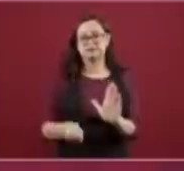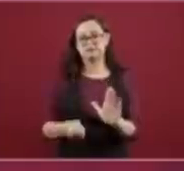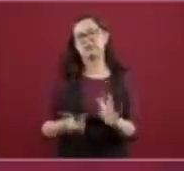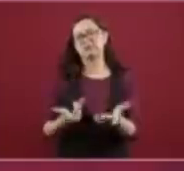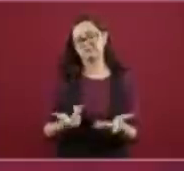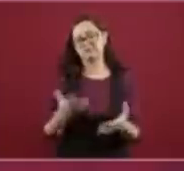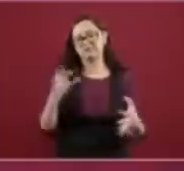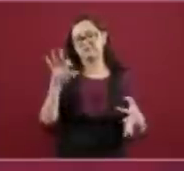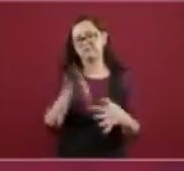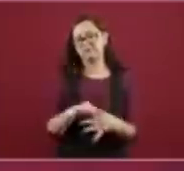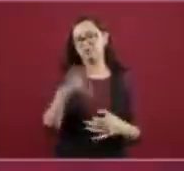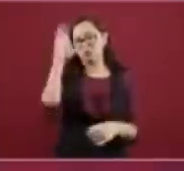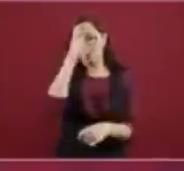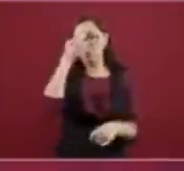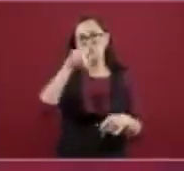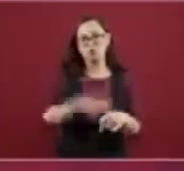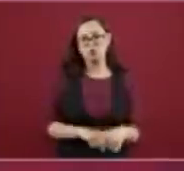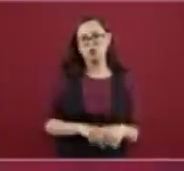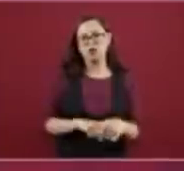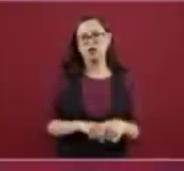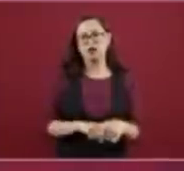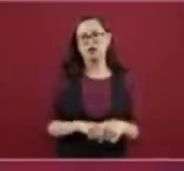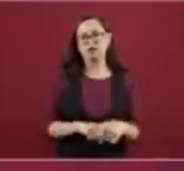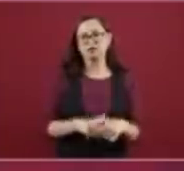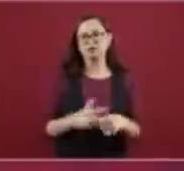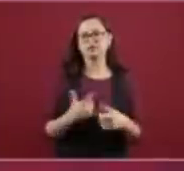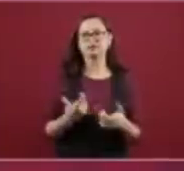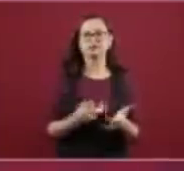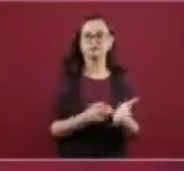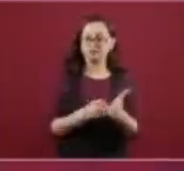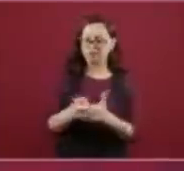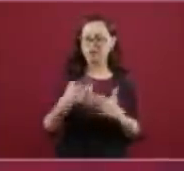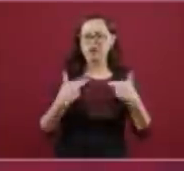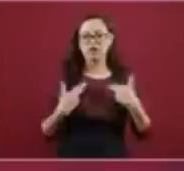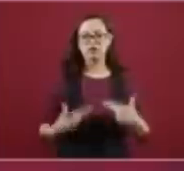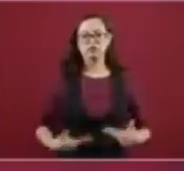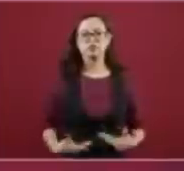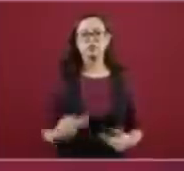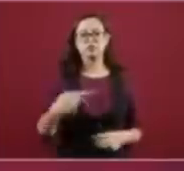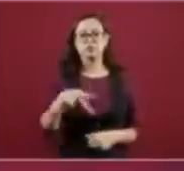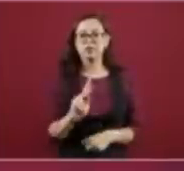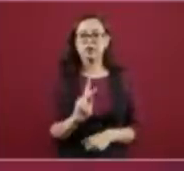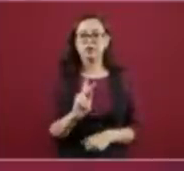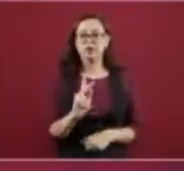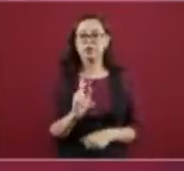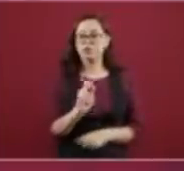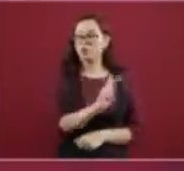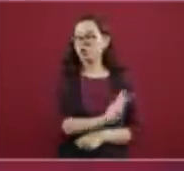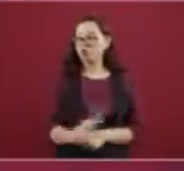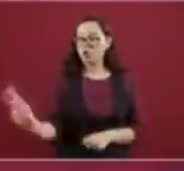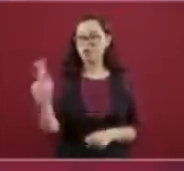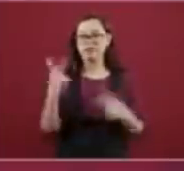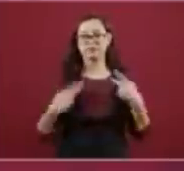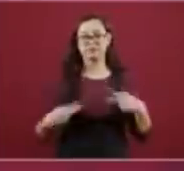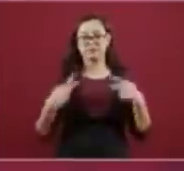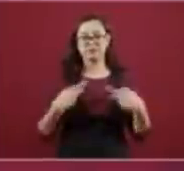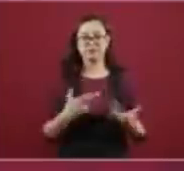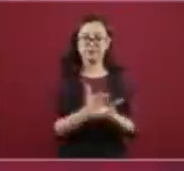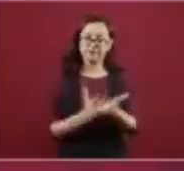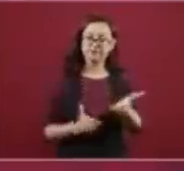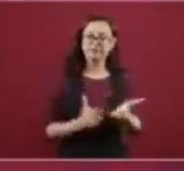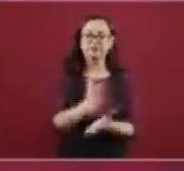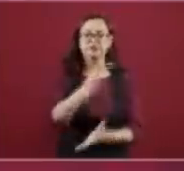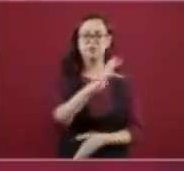ver con que la cultura es desde luego un derecho humano, pero es para todos, es para todas las